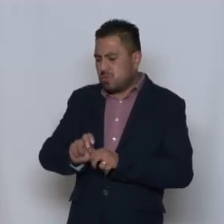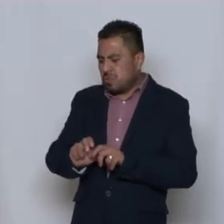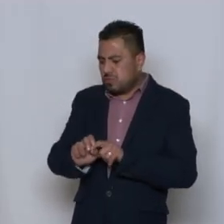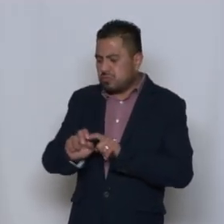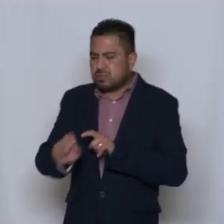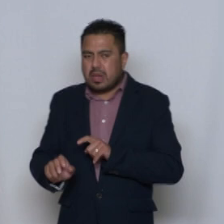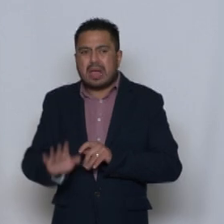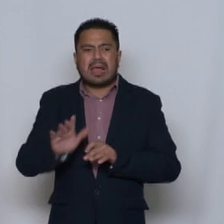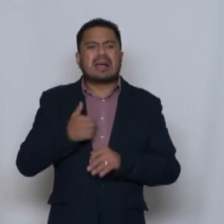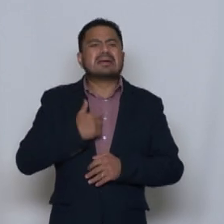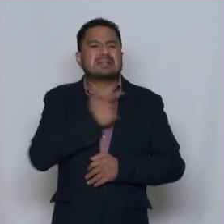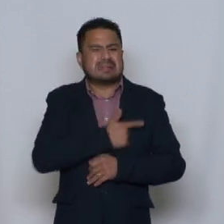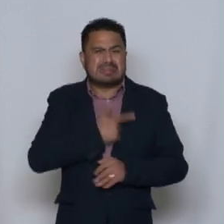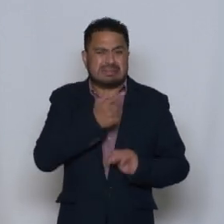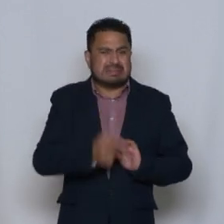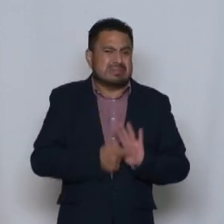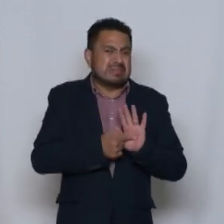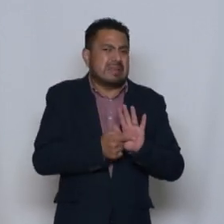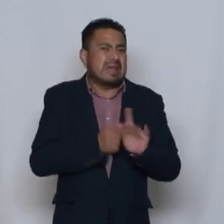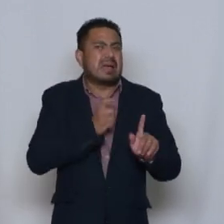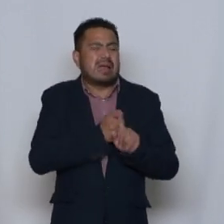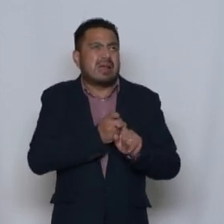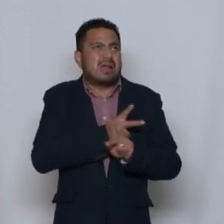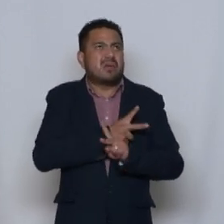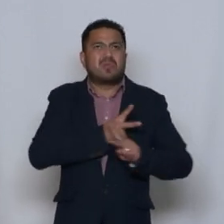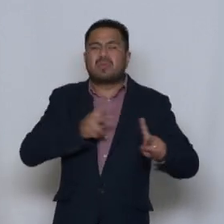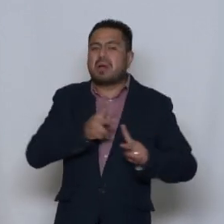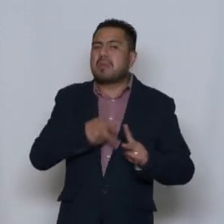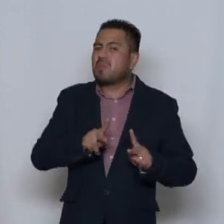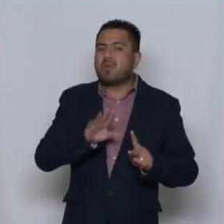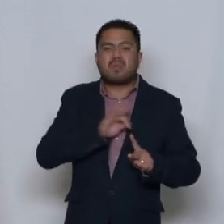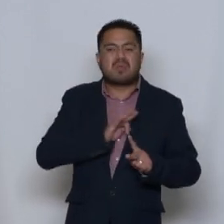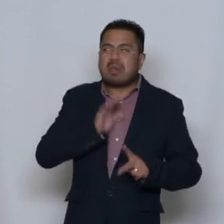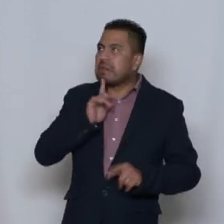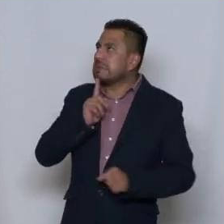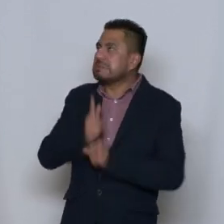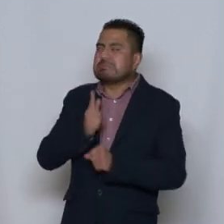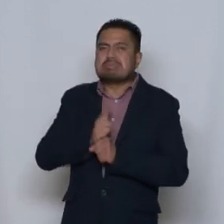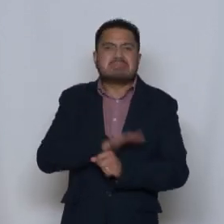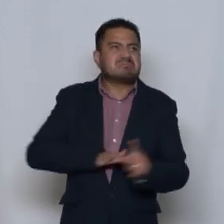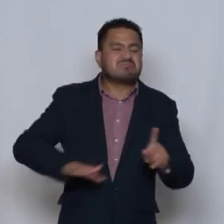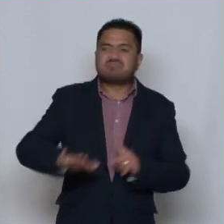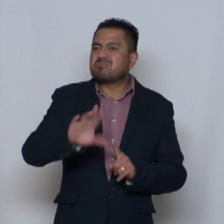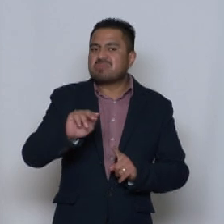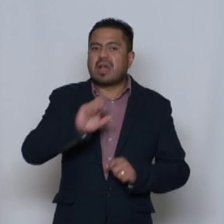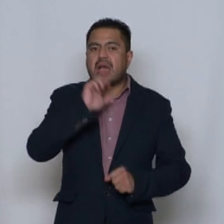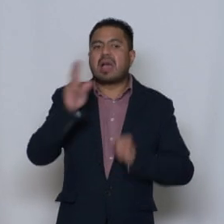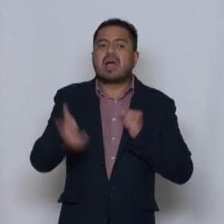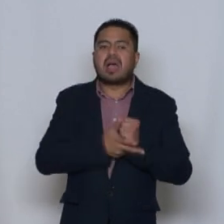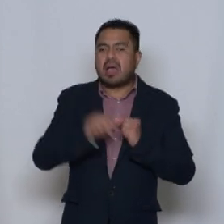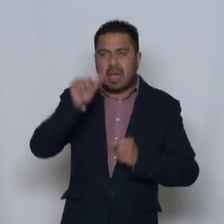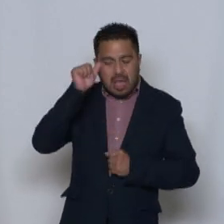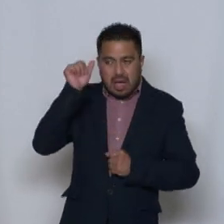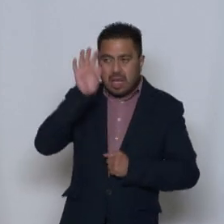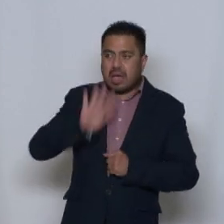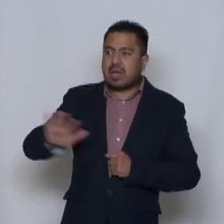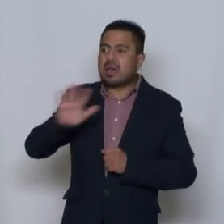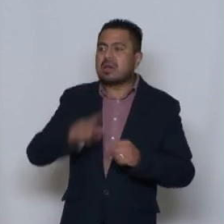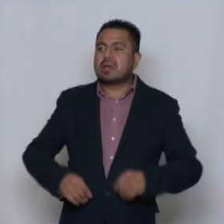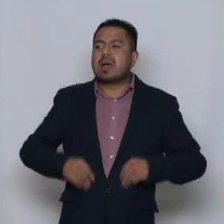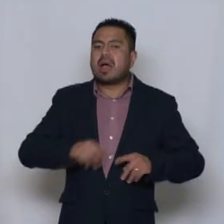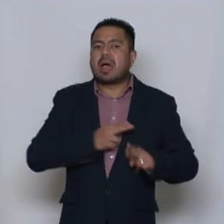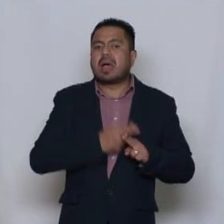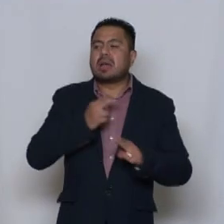gustado enseñártelo en su medio natural, el aire, pero no se le encuentra por aquí. Vive en Europa y Asia, desde donde migra a